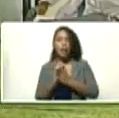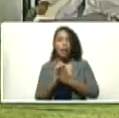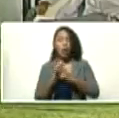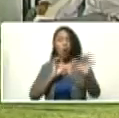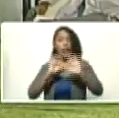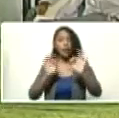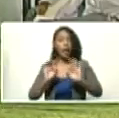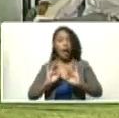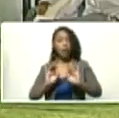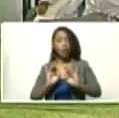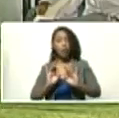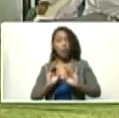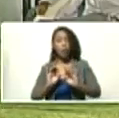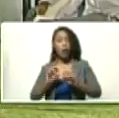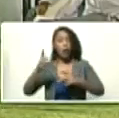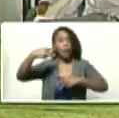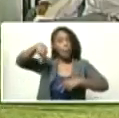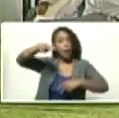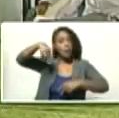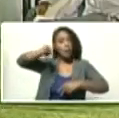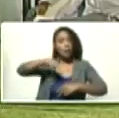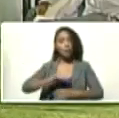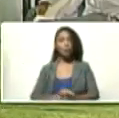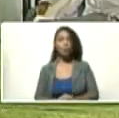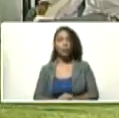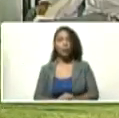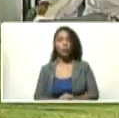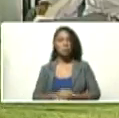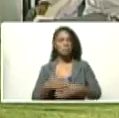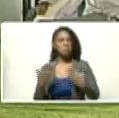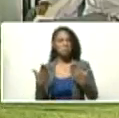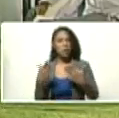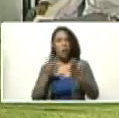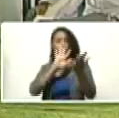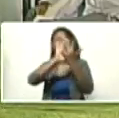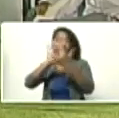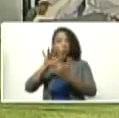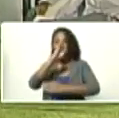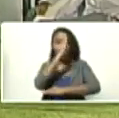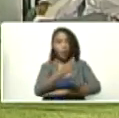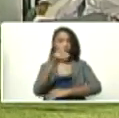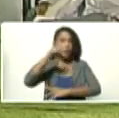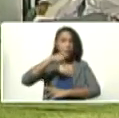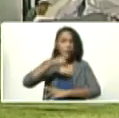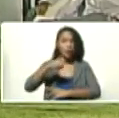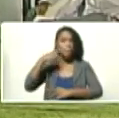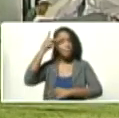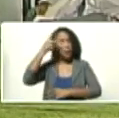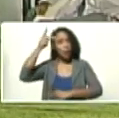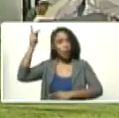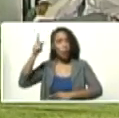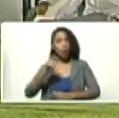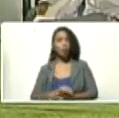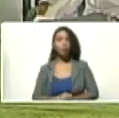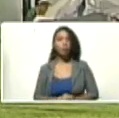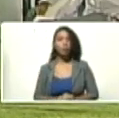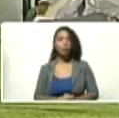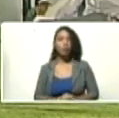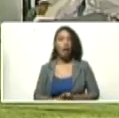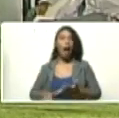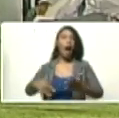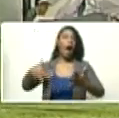el teatro, en la plaza. Desde el contacto directo, necesario, pedagógico,